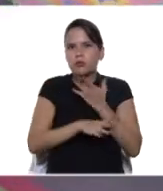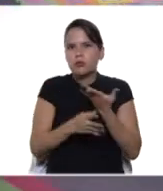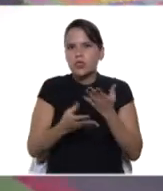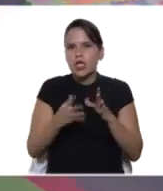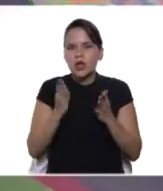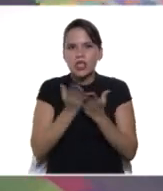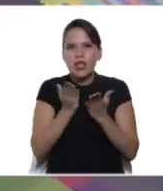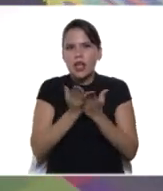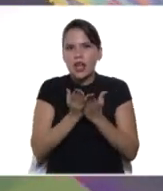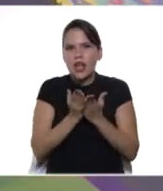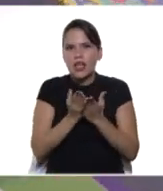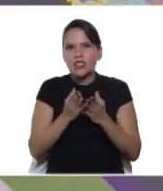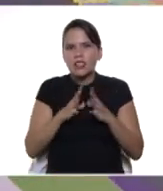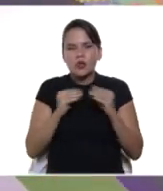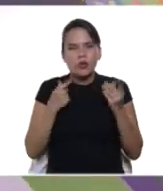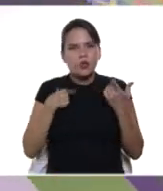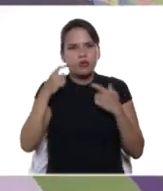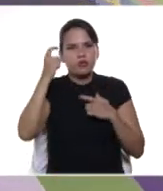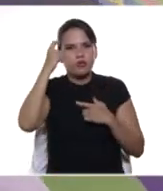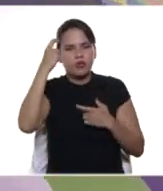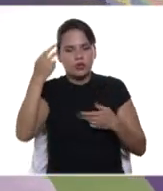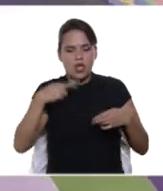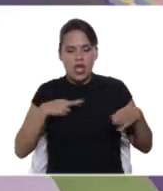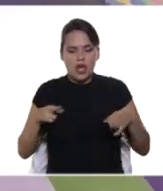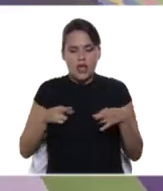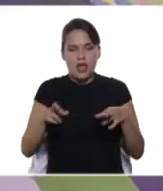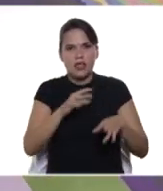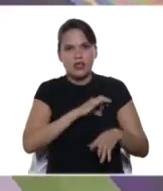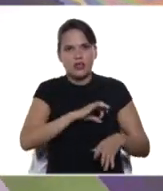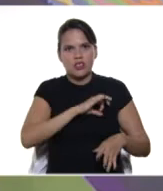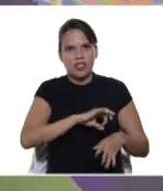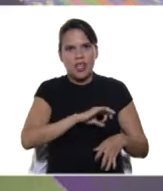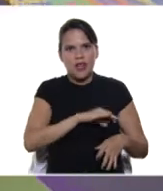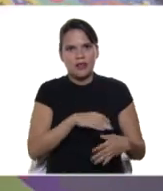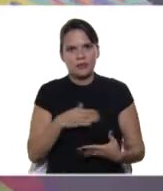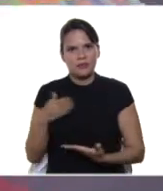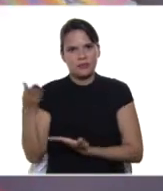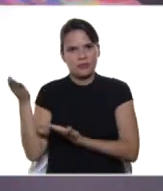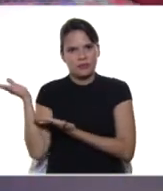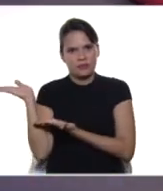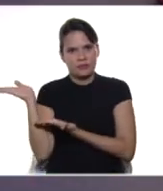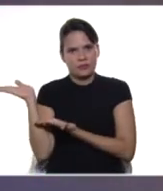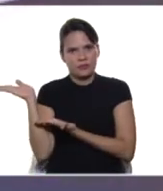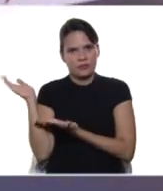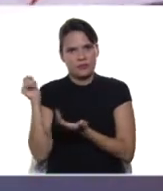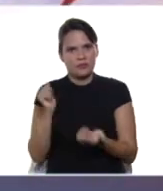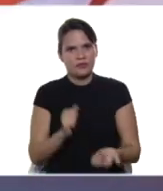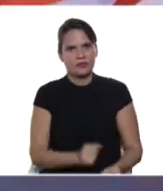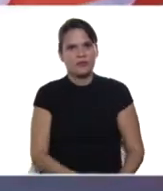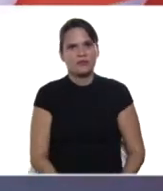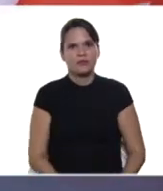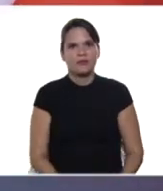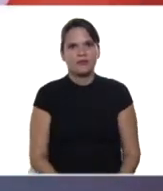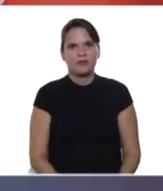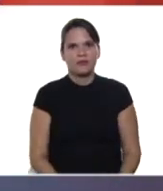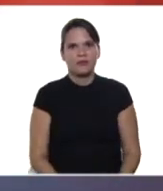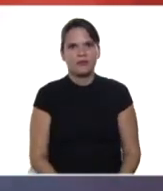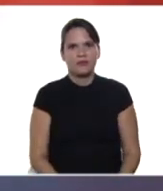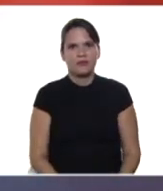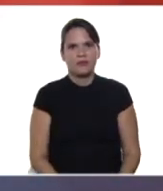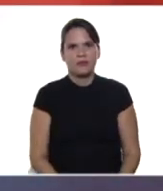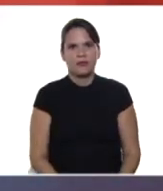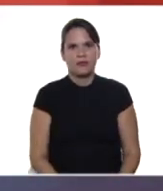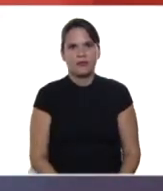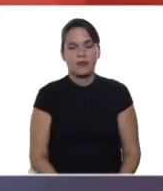estas clases diarias a través de nuestras redes sociales, las cuales van a ver a continuación en pantalla.